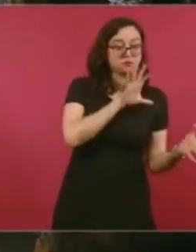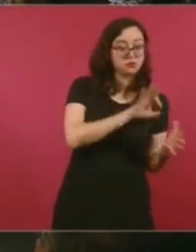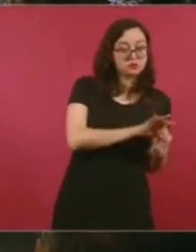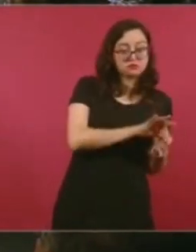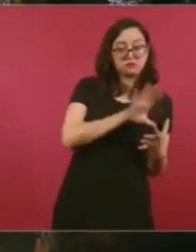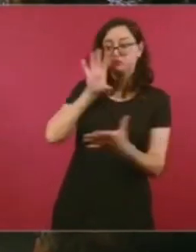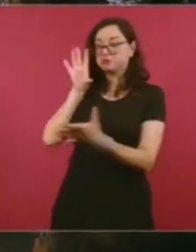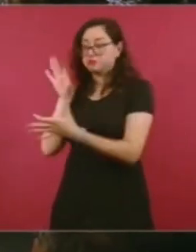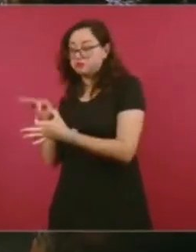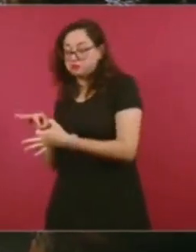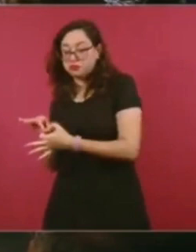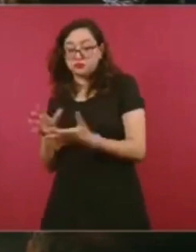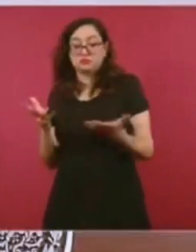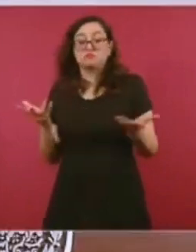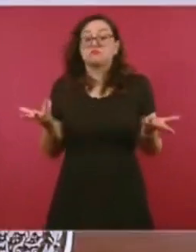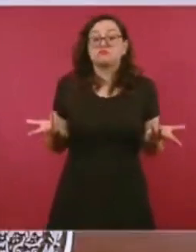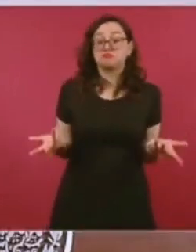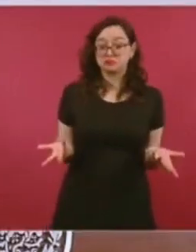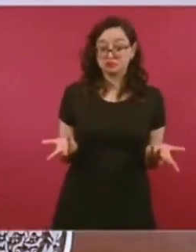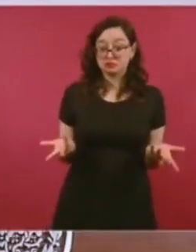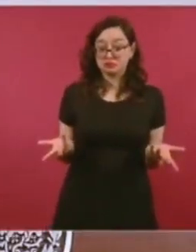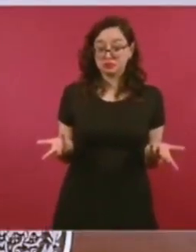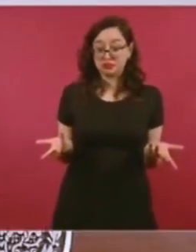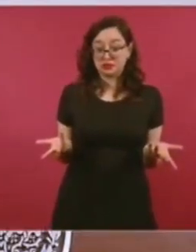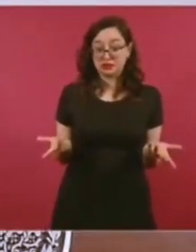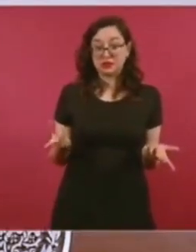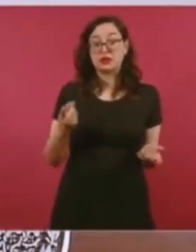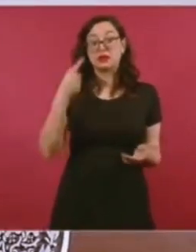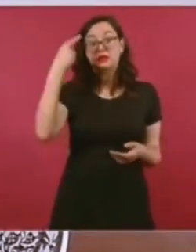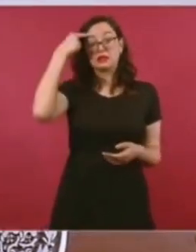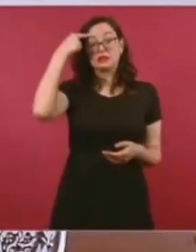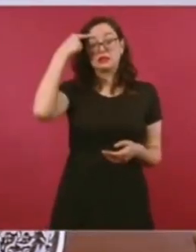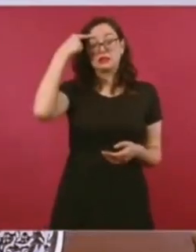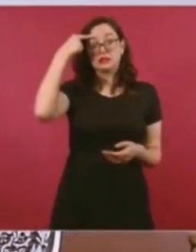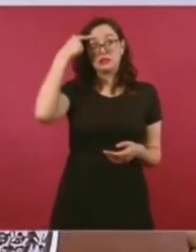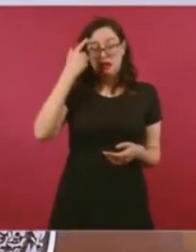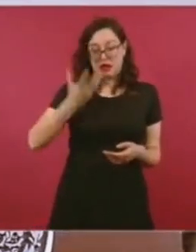actuemos de manera consecuente actuemos como